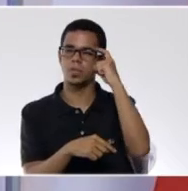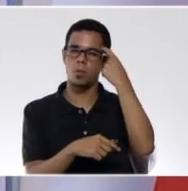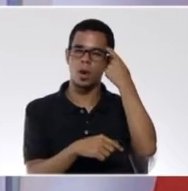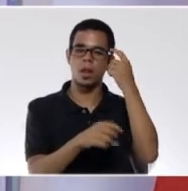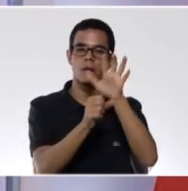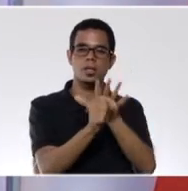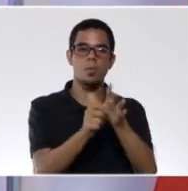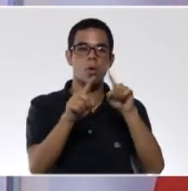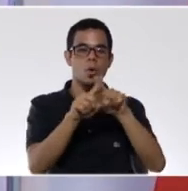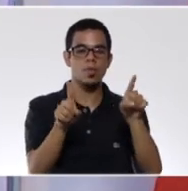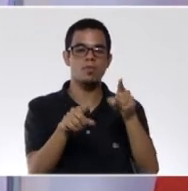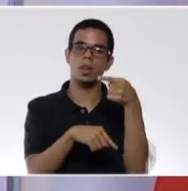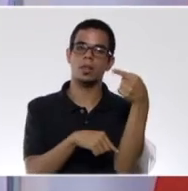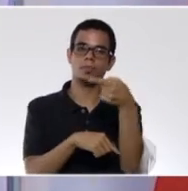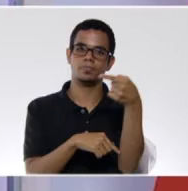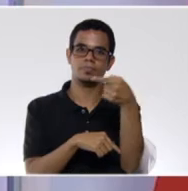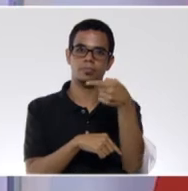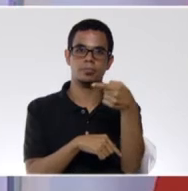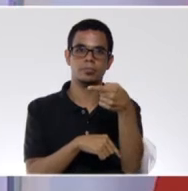luego